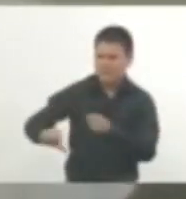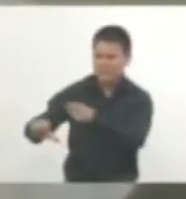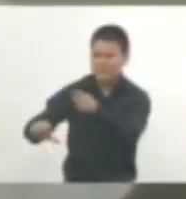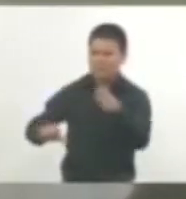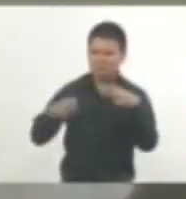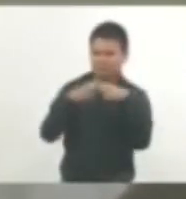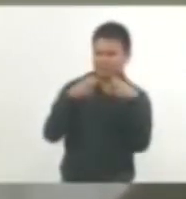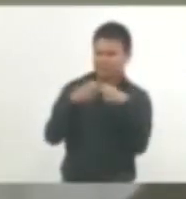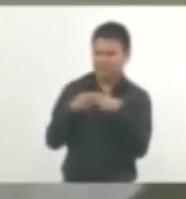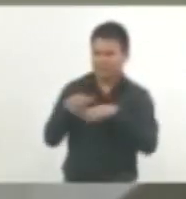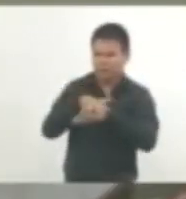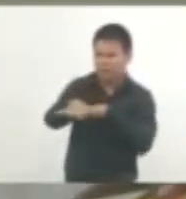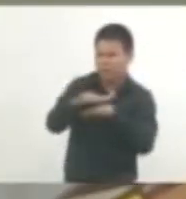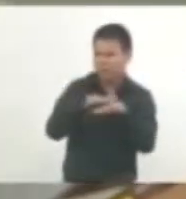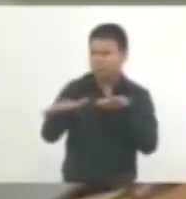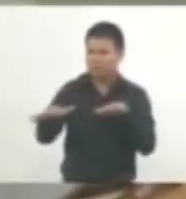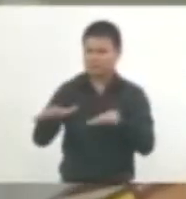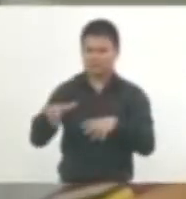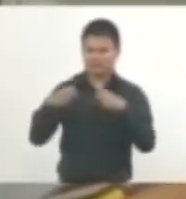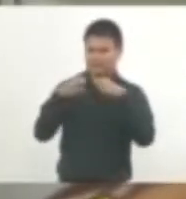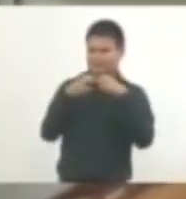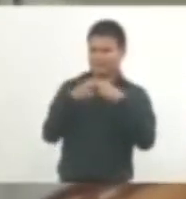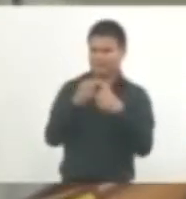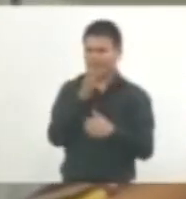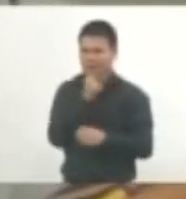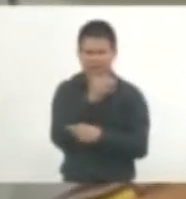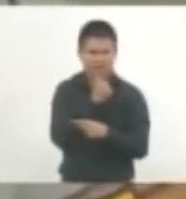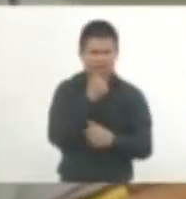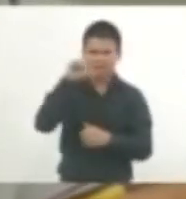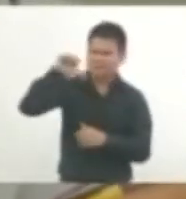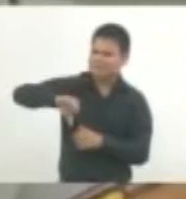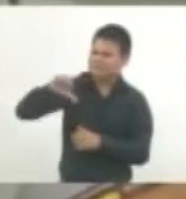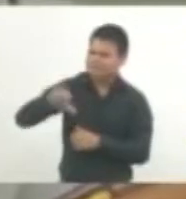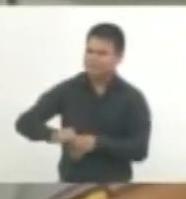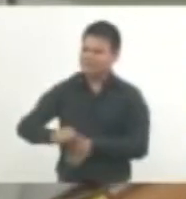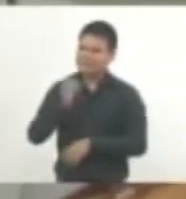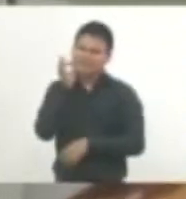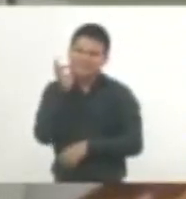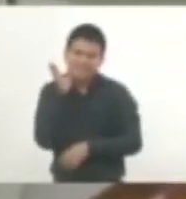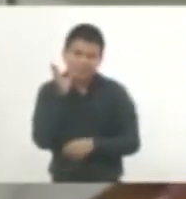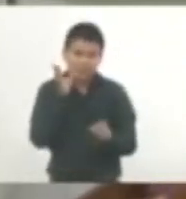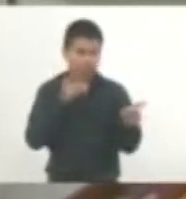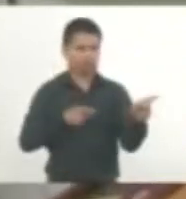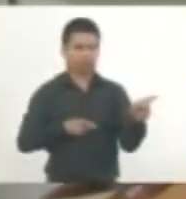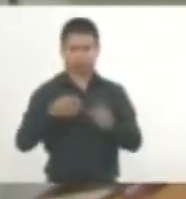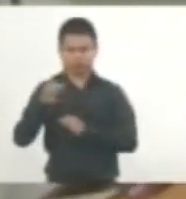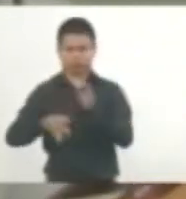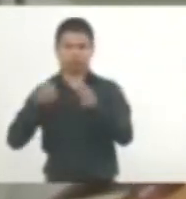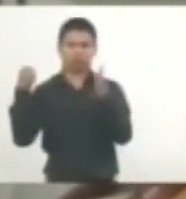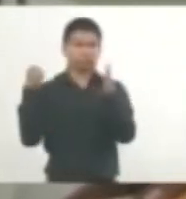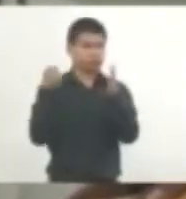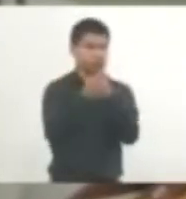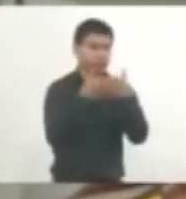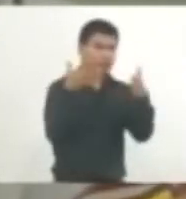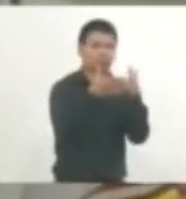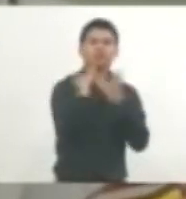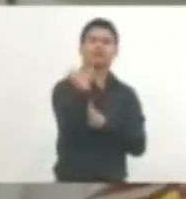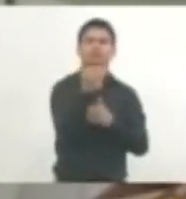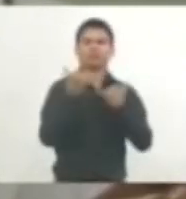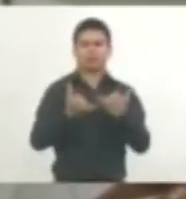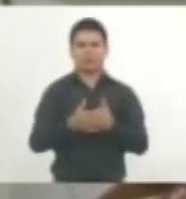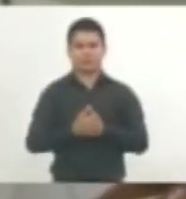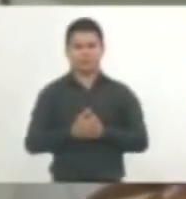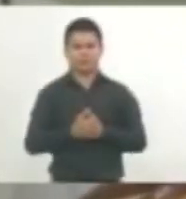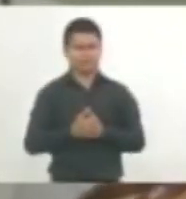deberían unirse, todos los 144 alcaldes de la región Caribe, y también poner una sólida demanda a nivel internacional por los daños y